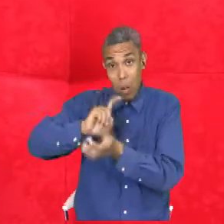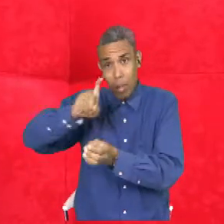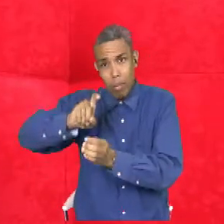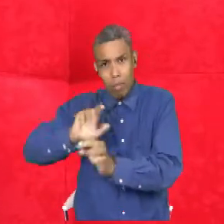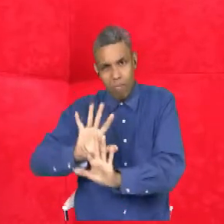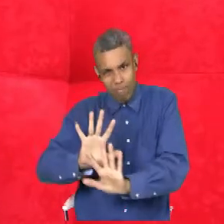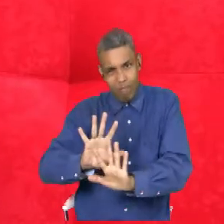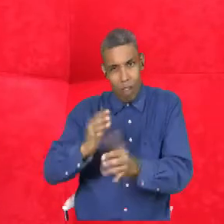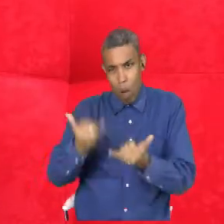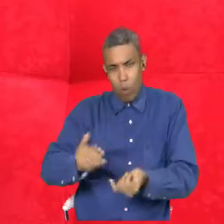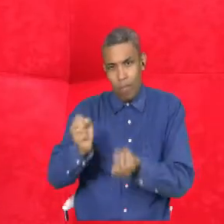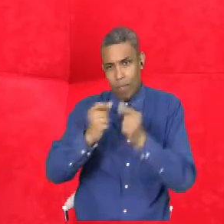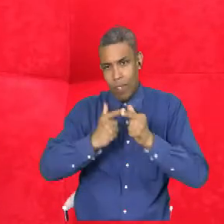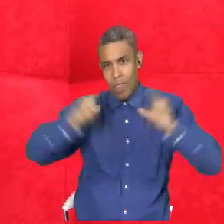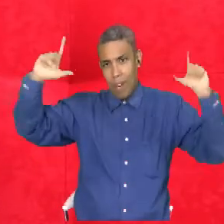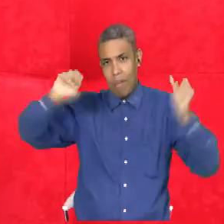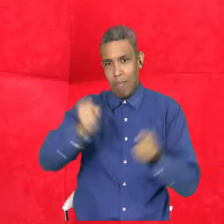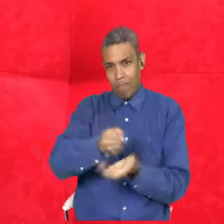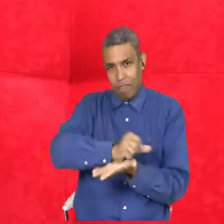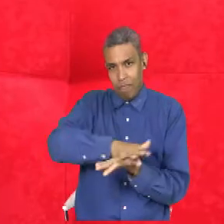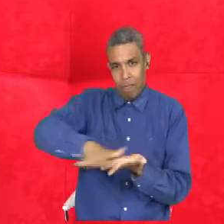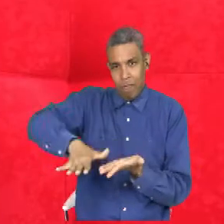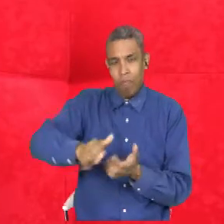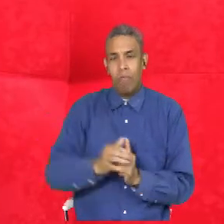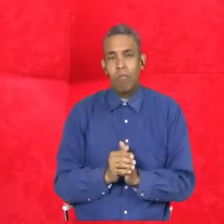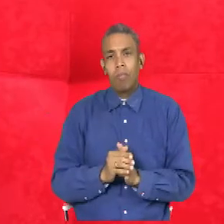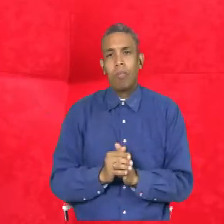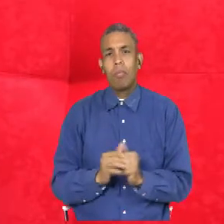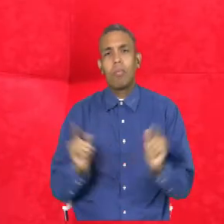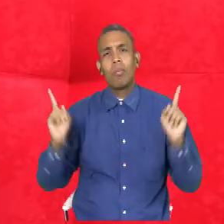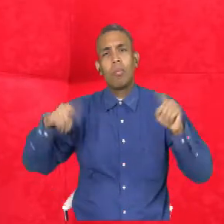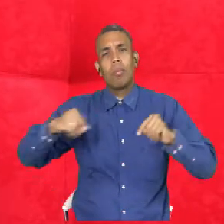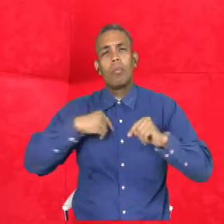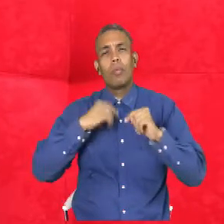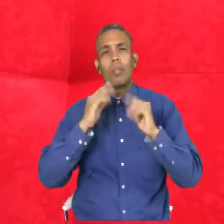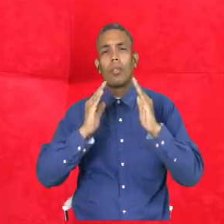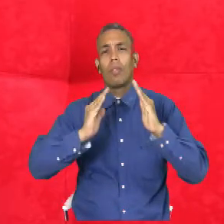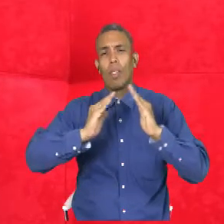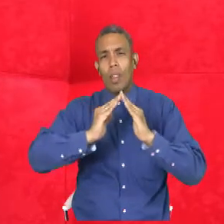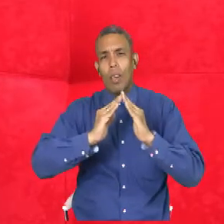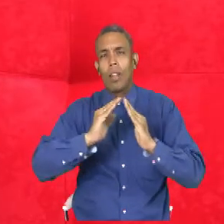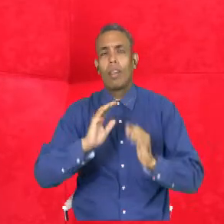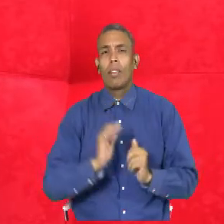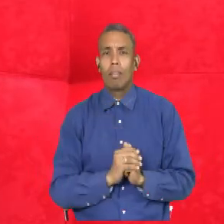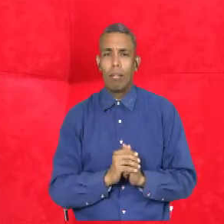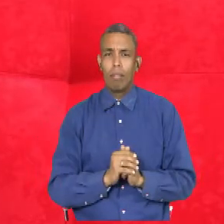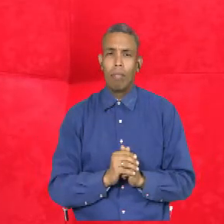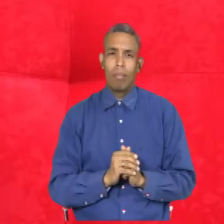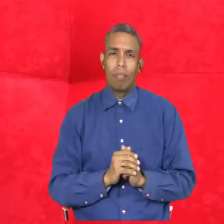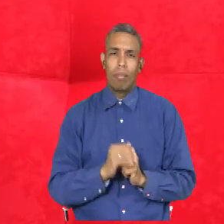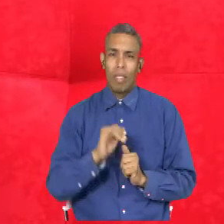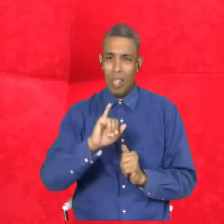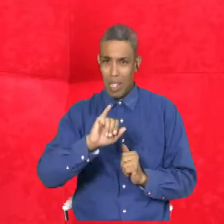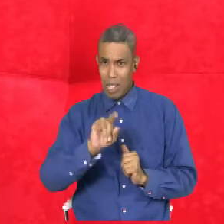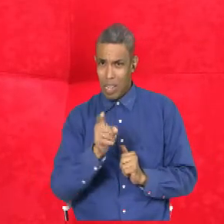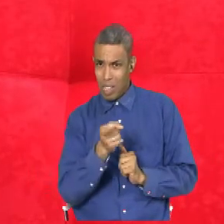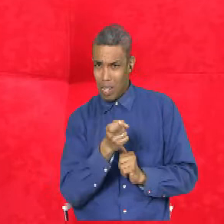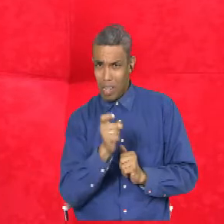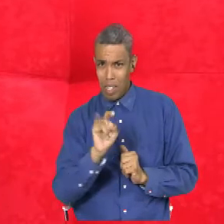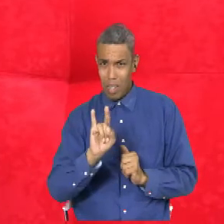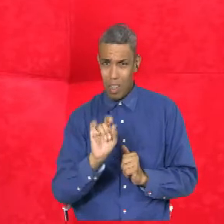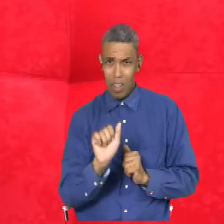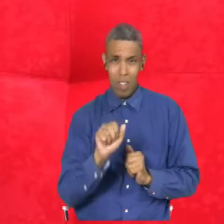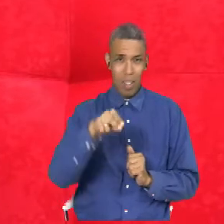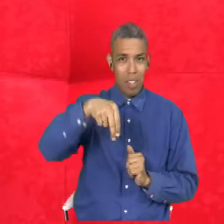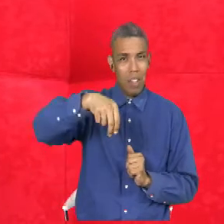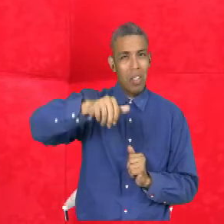tienen otras actividades exclusivamente para ustedes, los mayorcitos, mucho más rico. Hemos tenido ya como